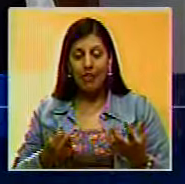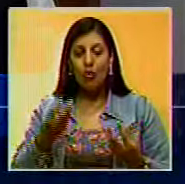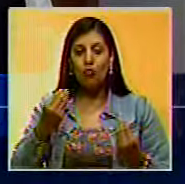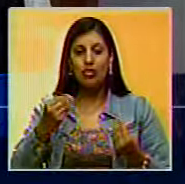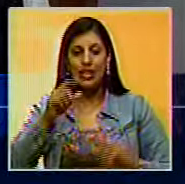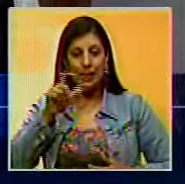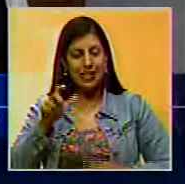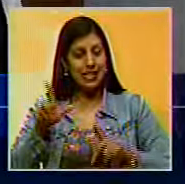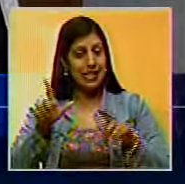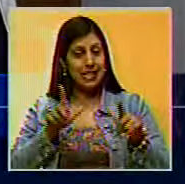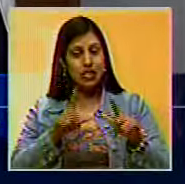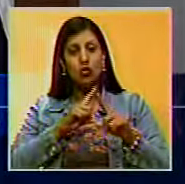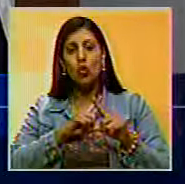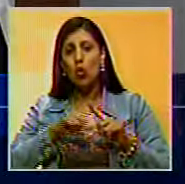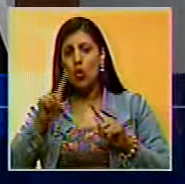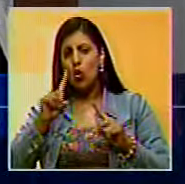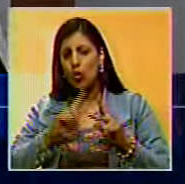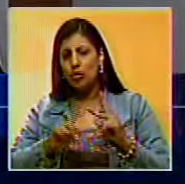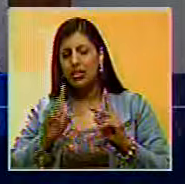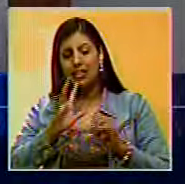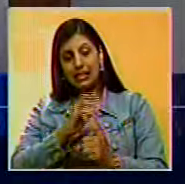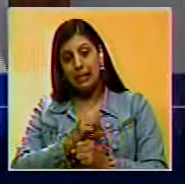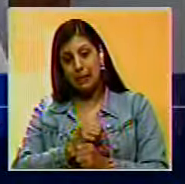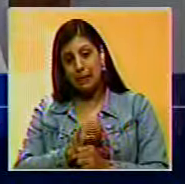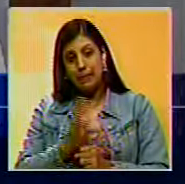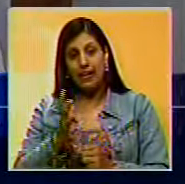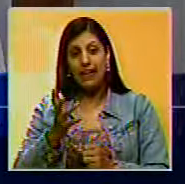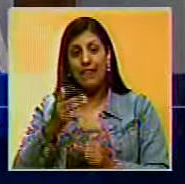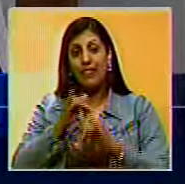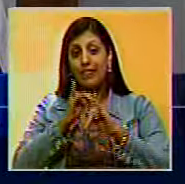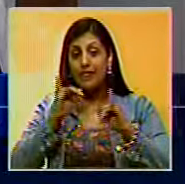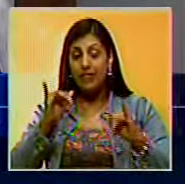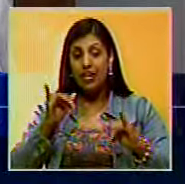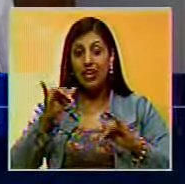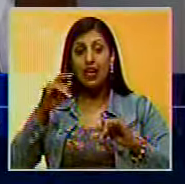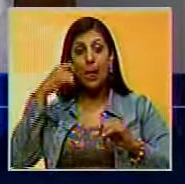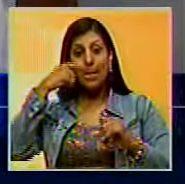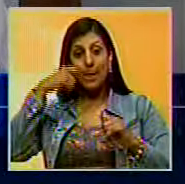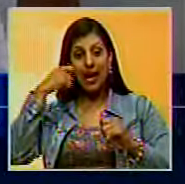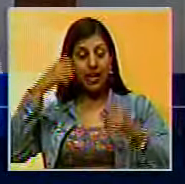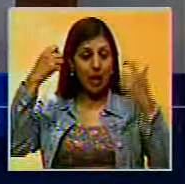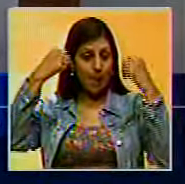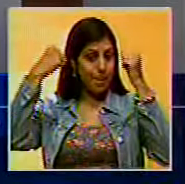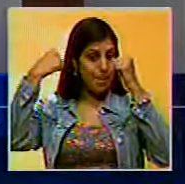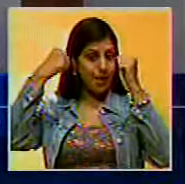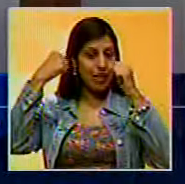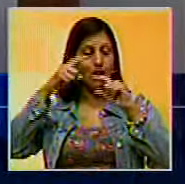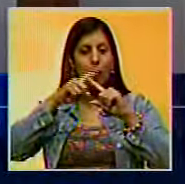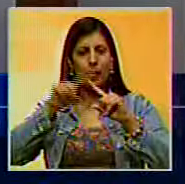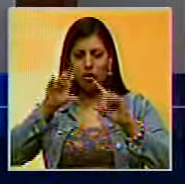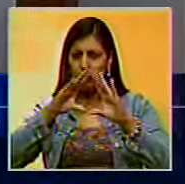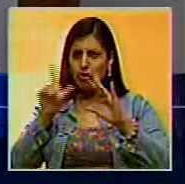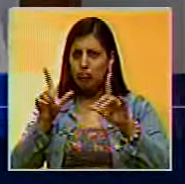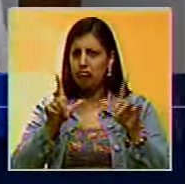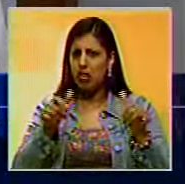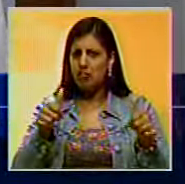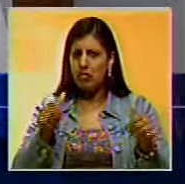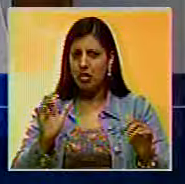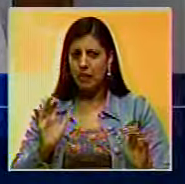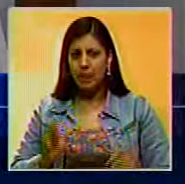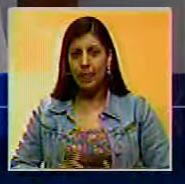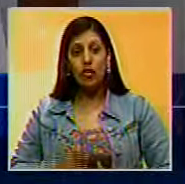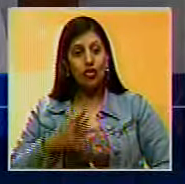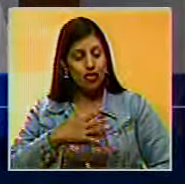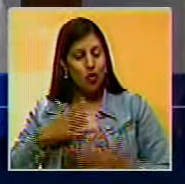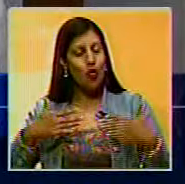Muchas están ya listas, otras están esperando por finalizar su maquillaje y su peinado, pero en realidad está todo muy bien.